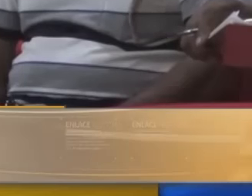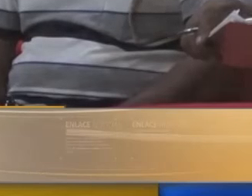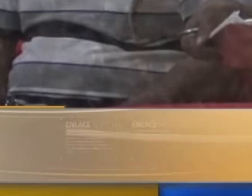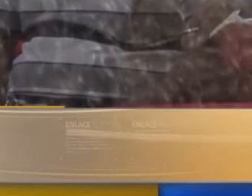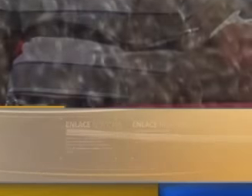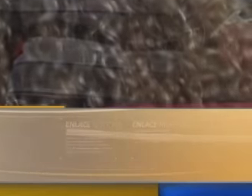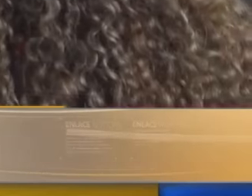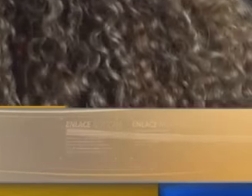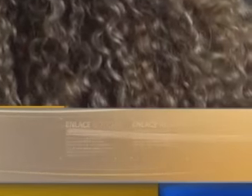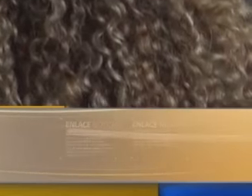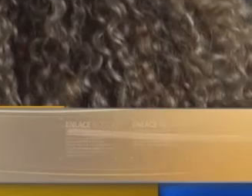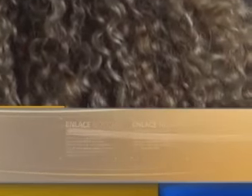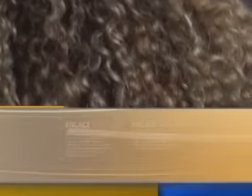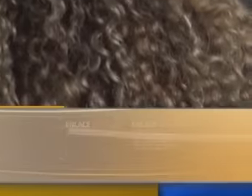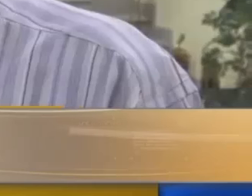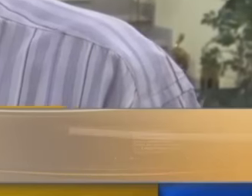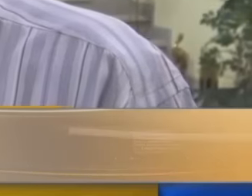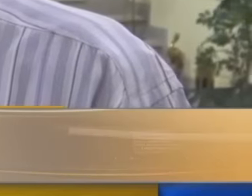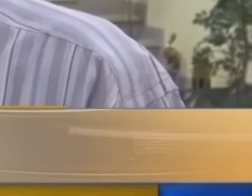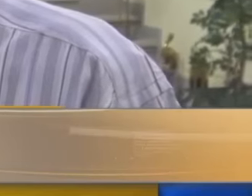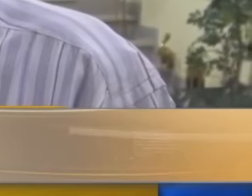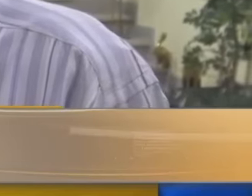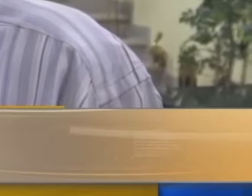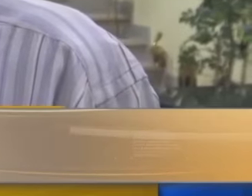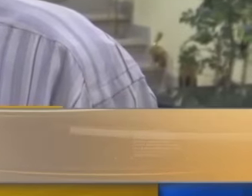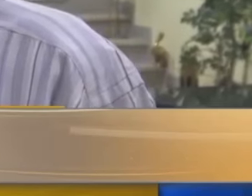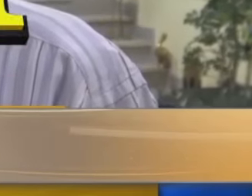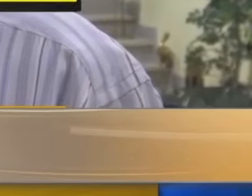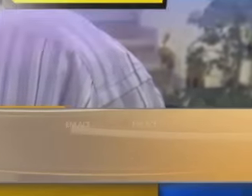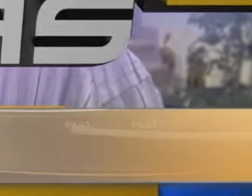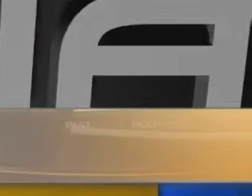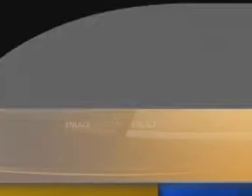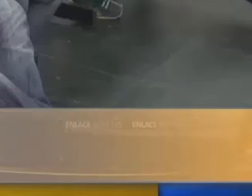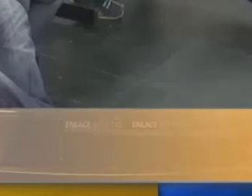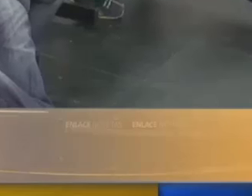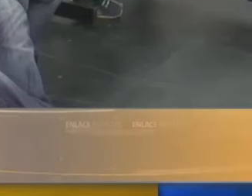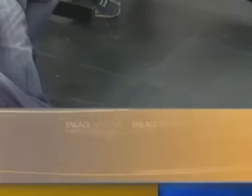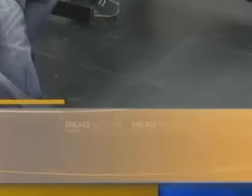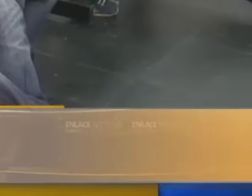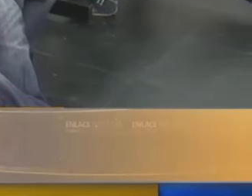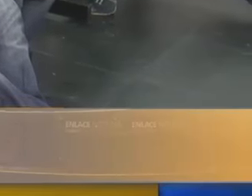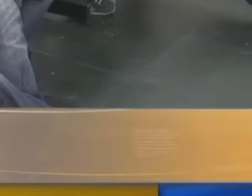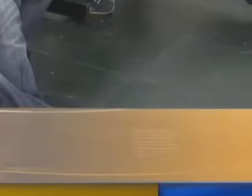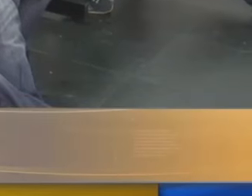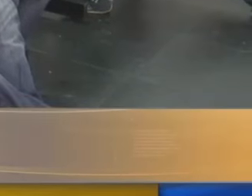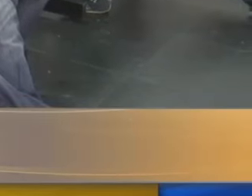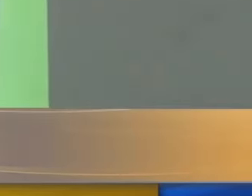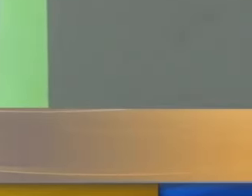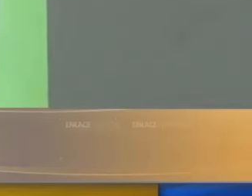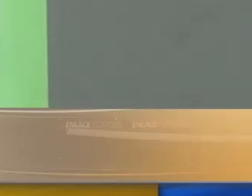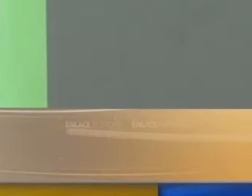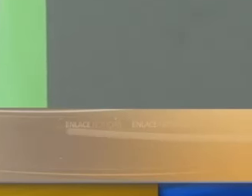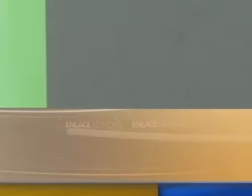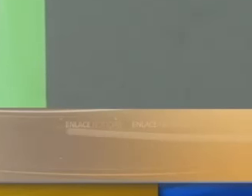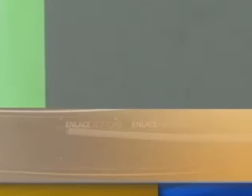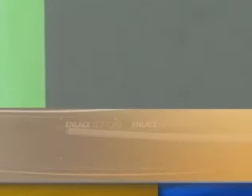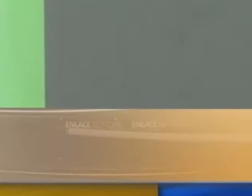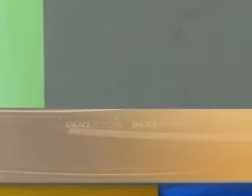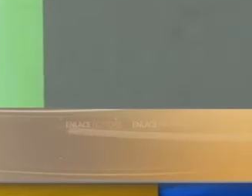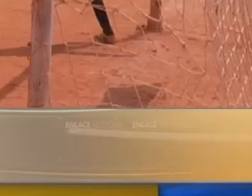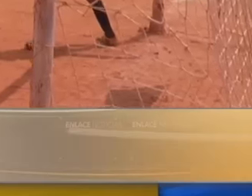están en la ciudad los conferencistas invitados por las autoridades de tránsito del municipio. En los deportes, Inderva socializó con líderes de la